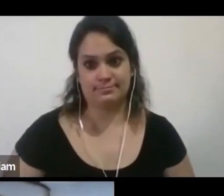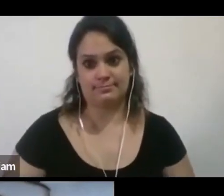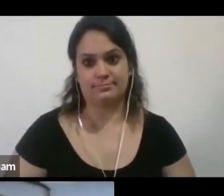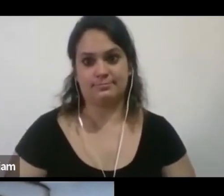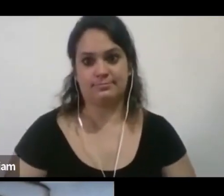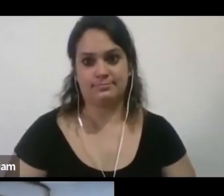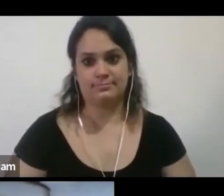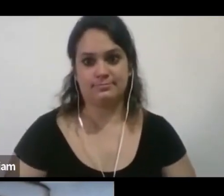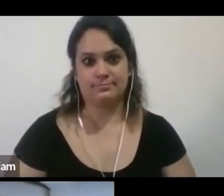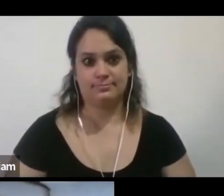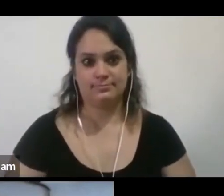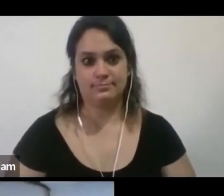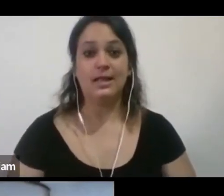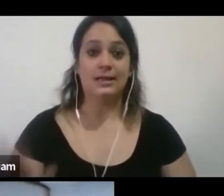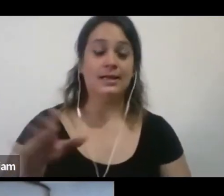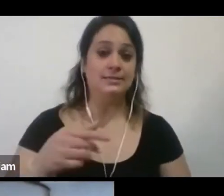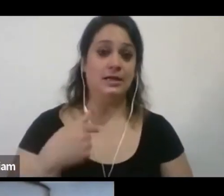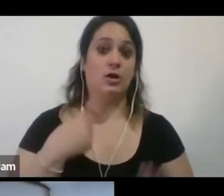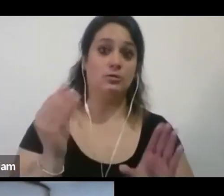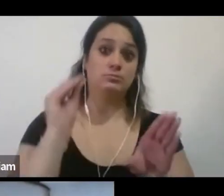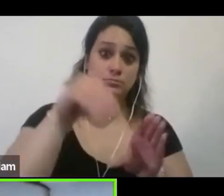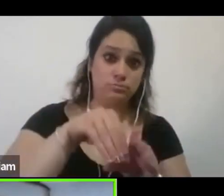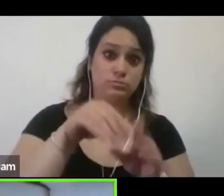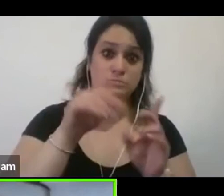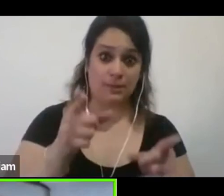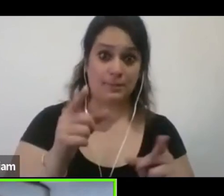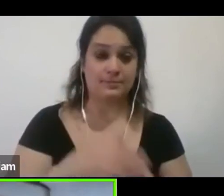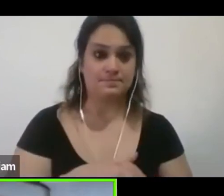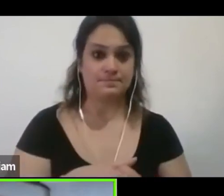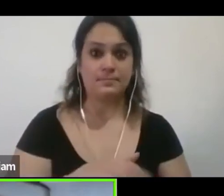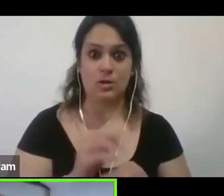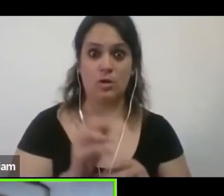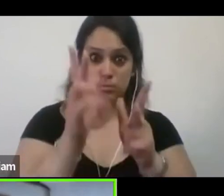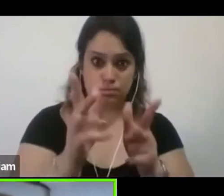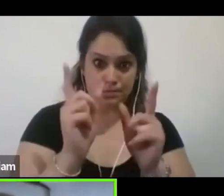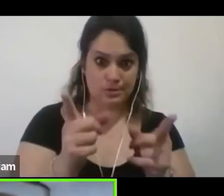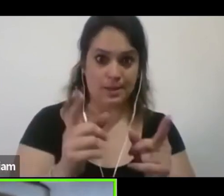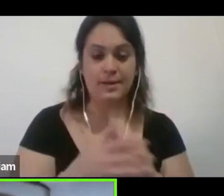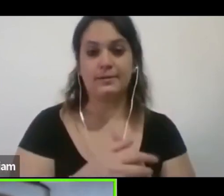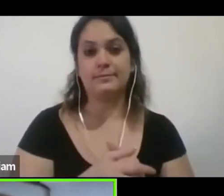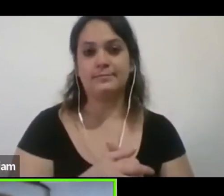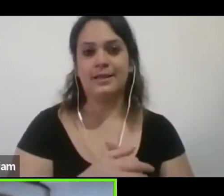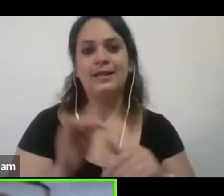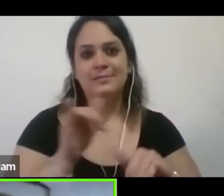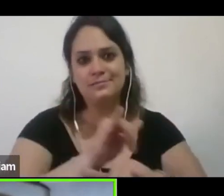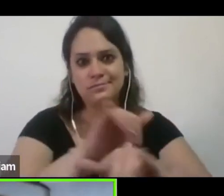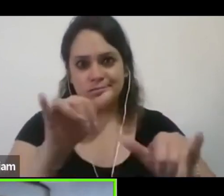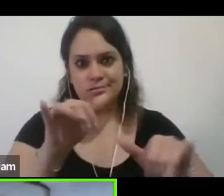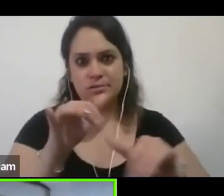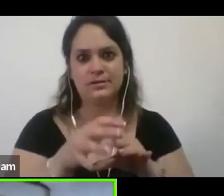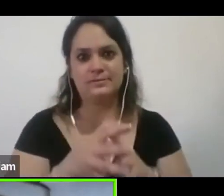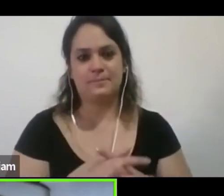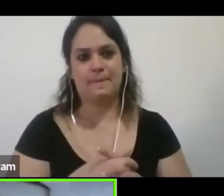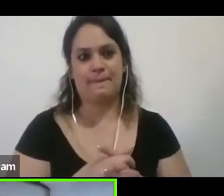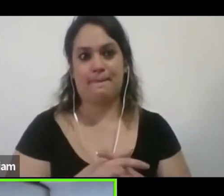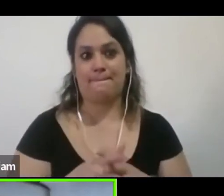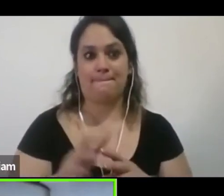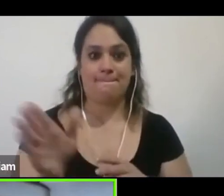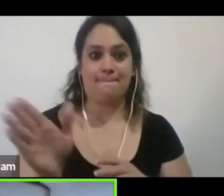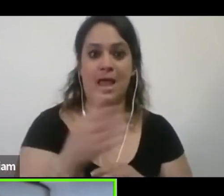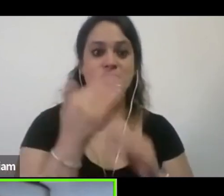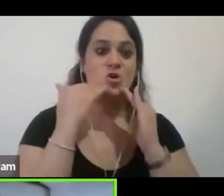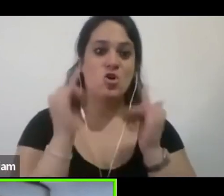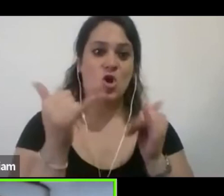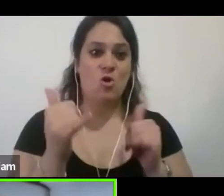Dani, yo quería agregar algo. Moni. Quería agregar y quería darles un mensaje a todos los